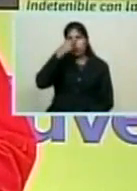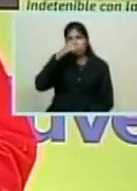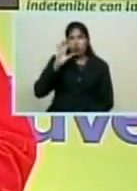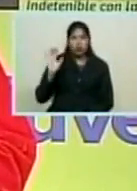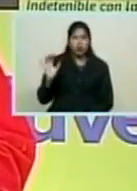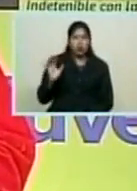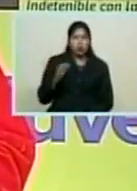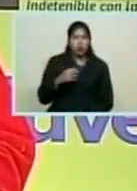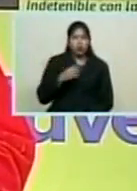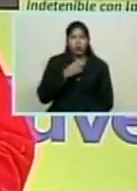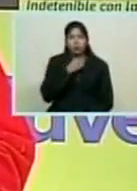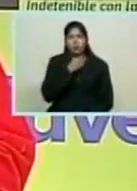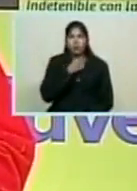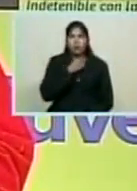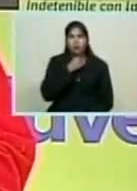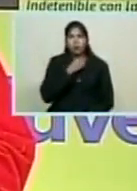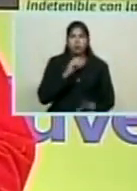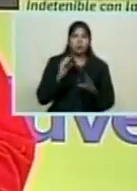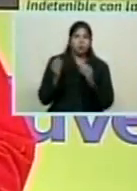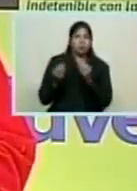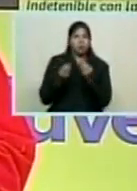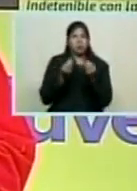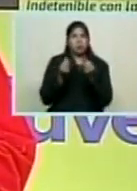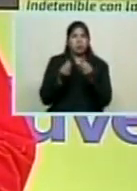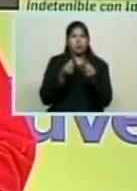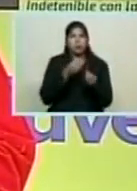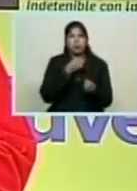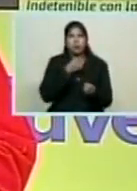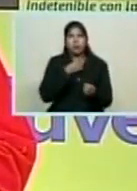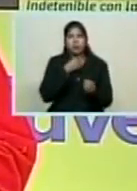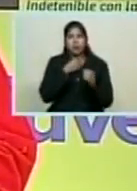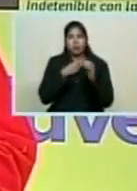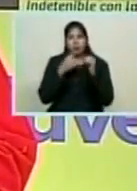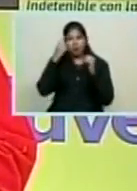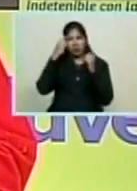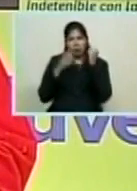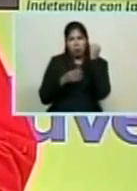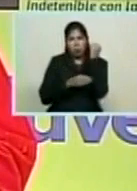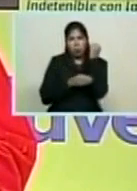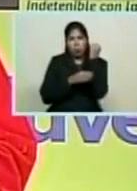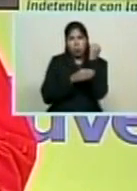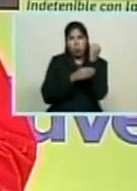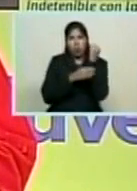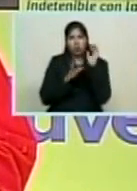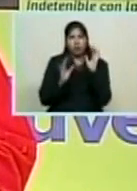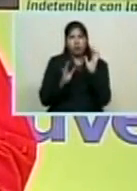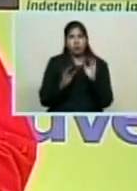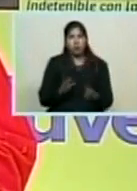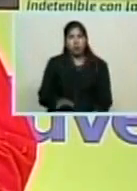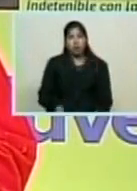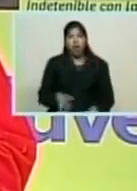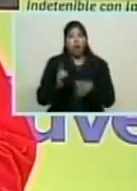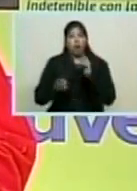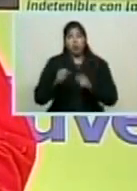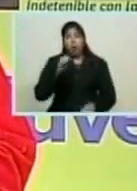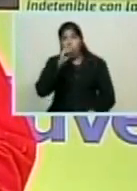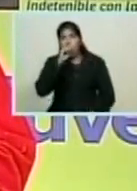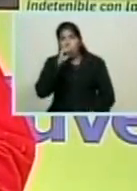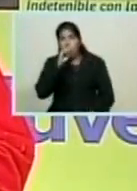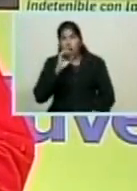que me afecta un poco la garganta y a veces usted no la ha dado, que le provoca un ataque de tos.